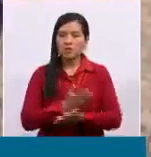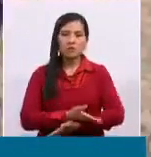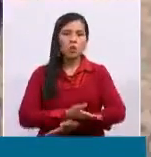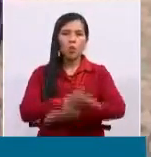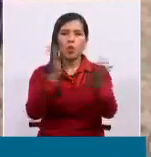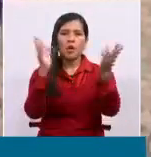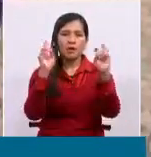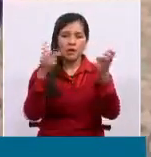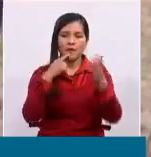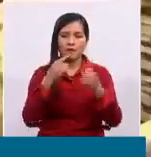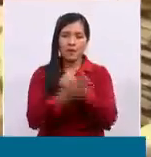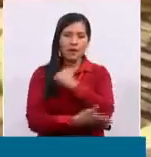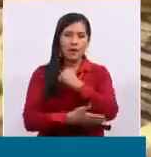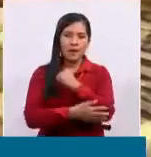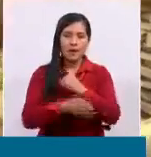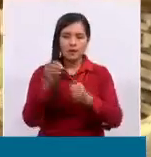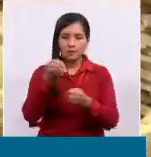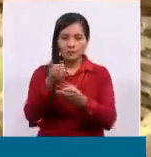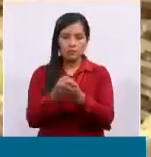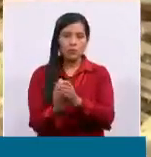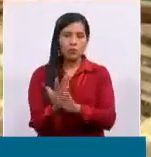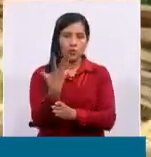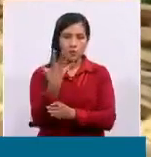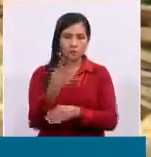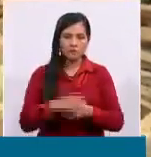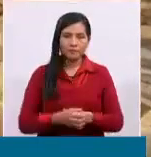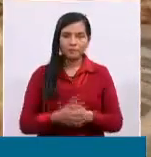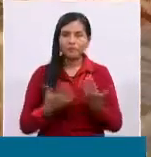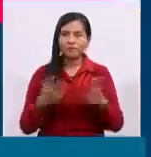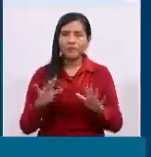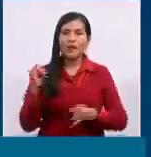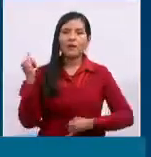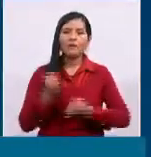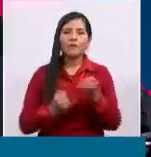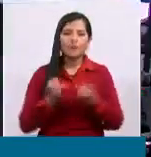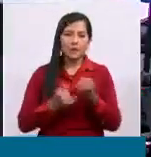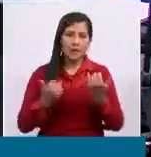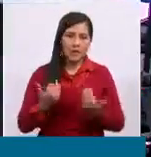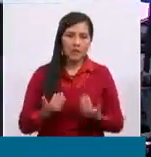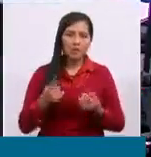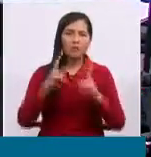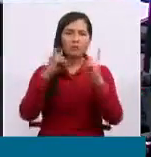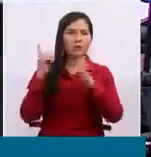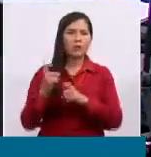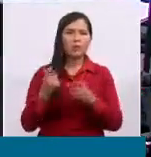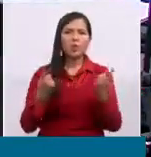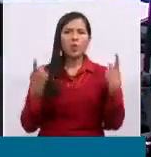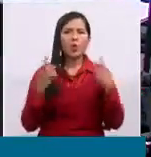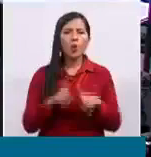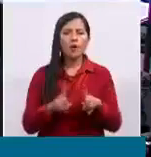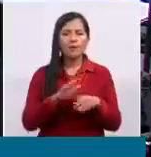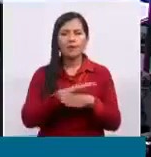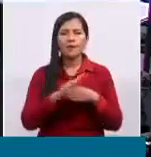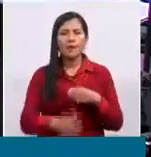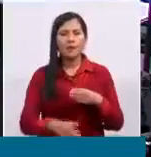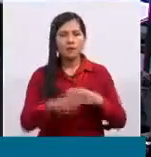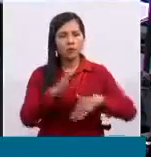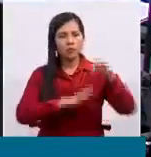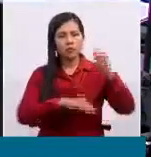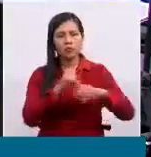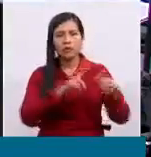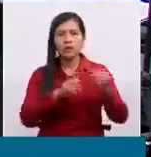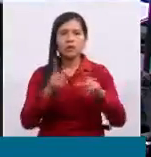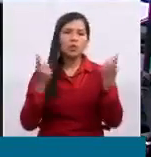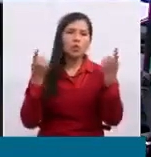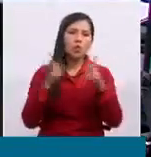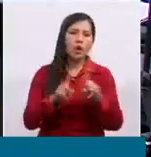de producto agrícola. Bien, ya llegando a la parte final, ¿cuándo se va a concluir la planta? ¿Cuándo estaría